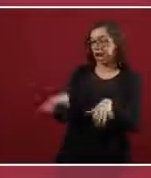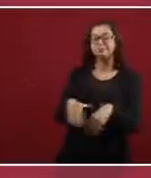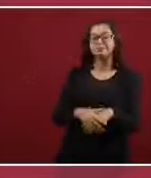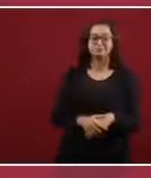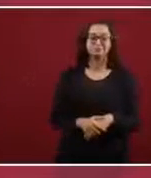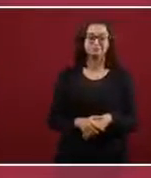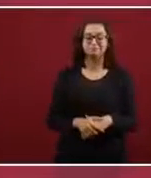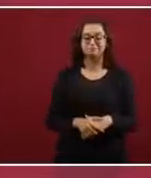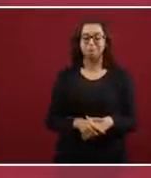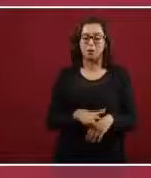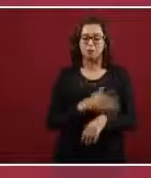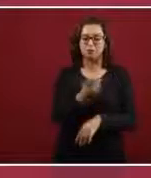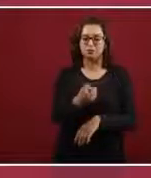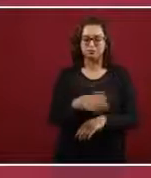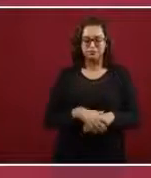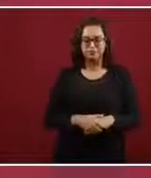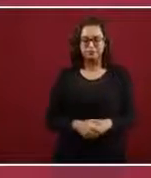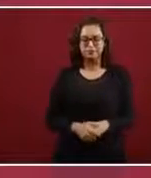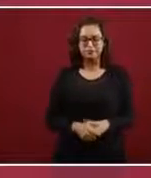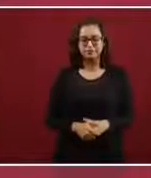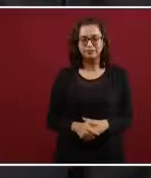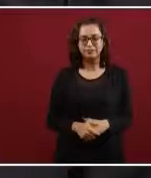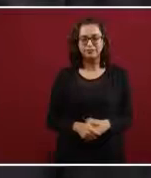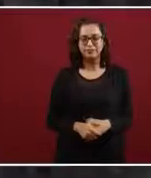Retomaron el caso.